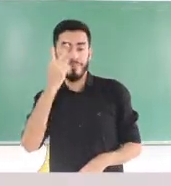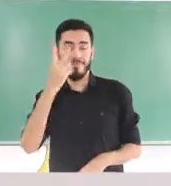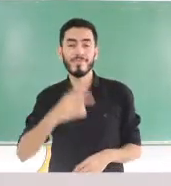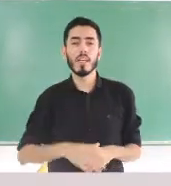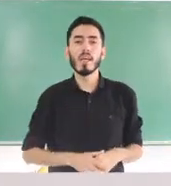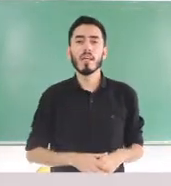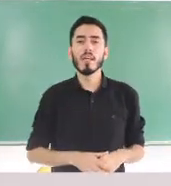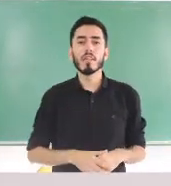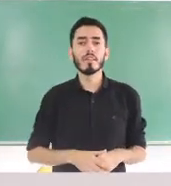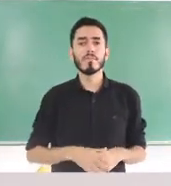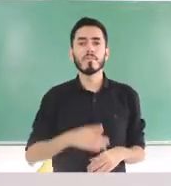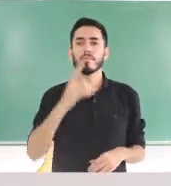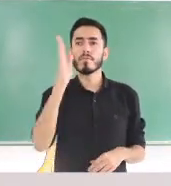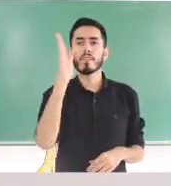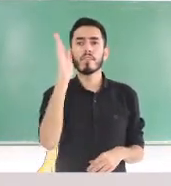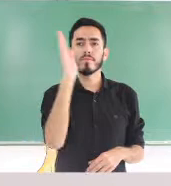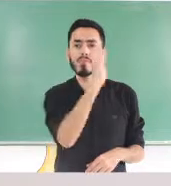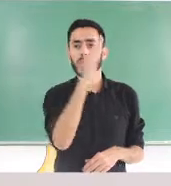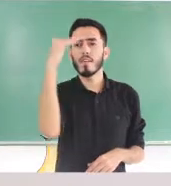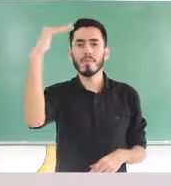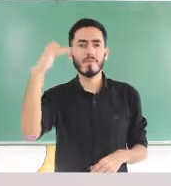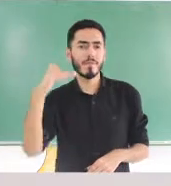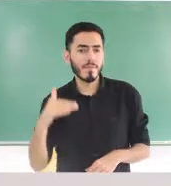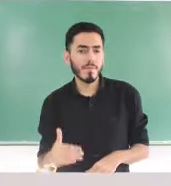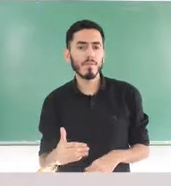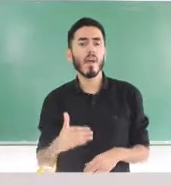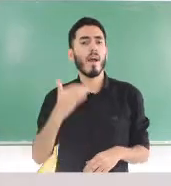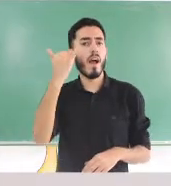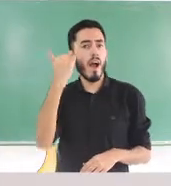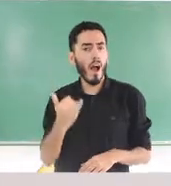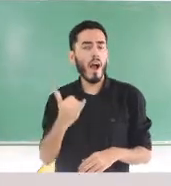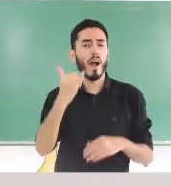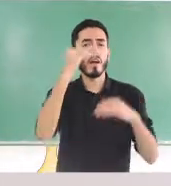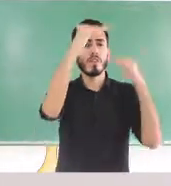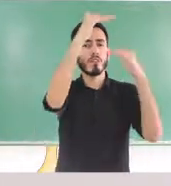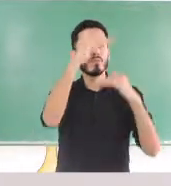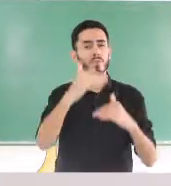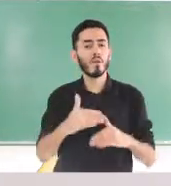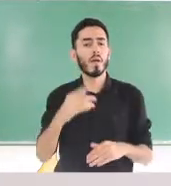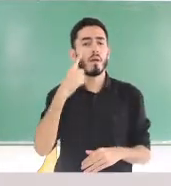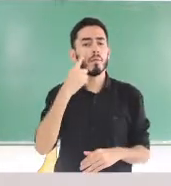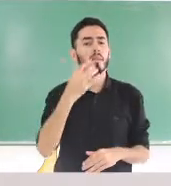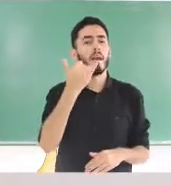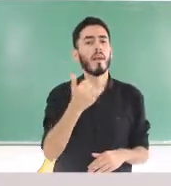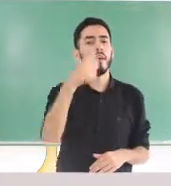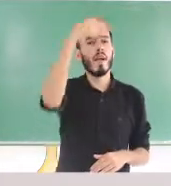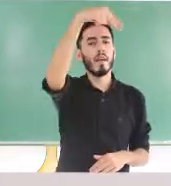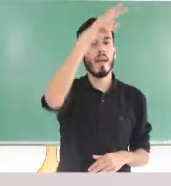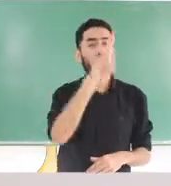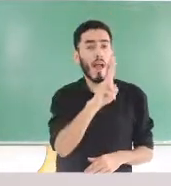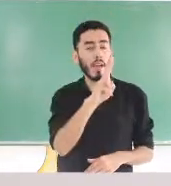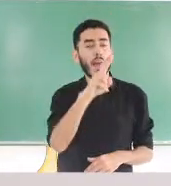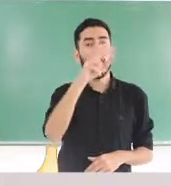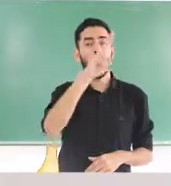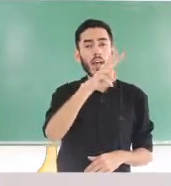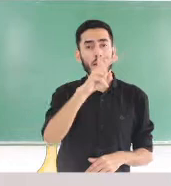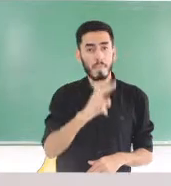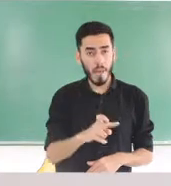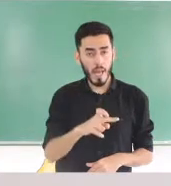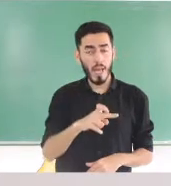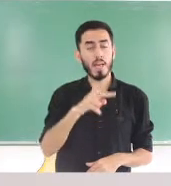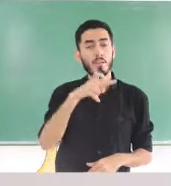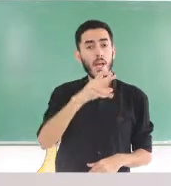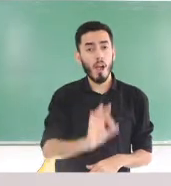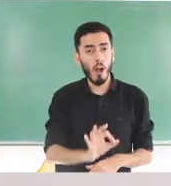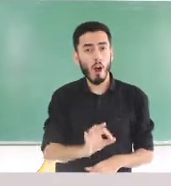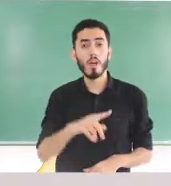rectas nos determinan diferentes segmentos, observen que tenemos N, R, R, P, P, O